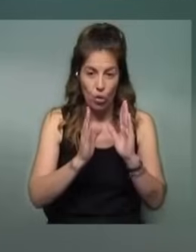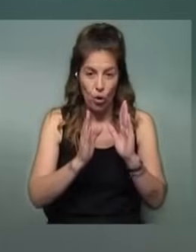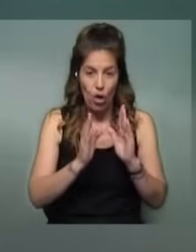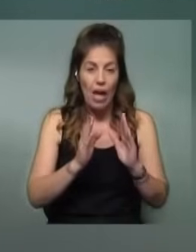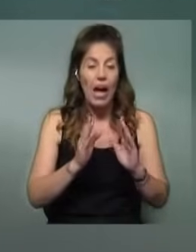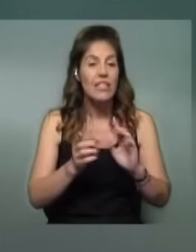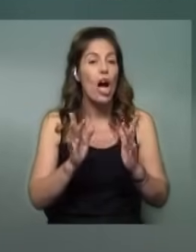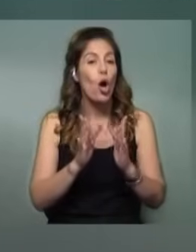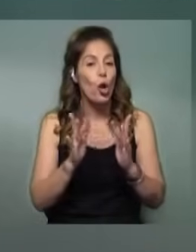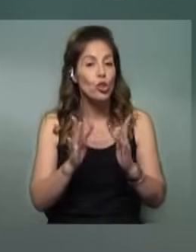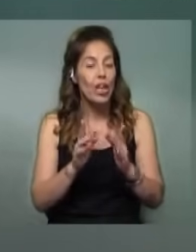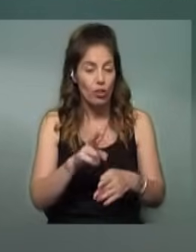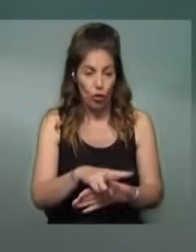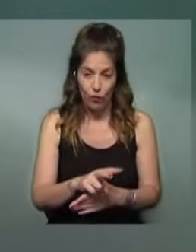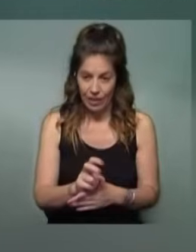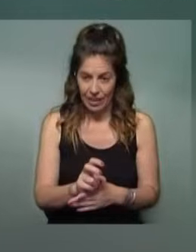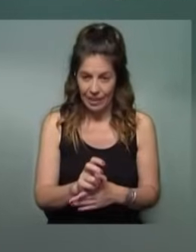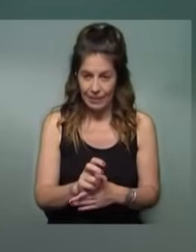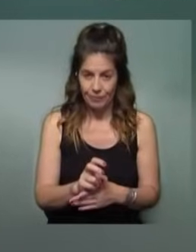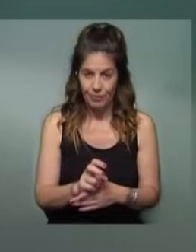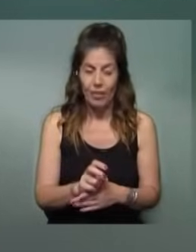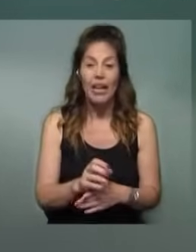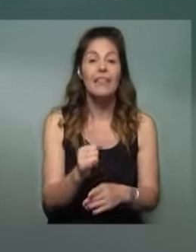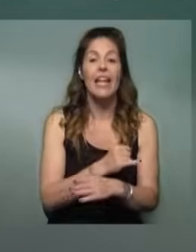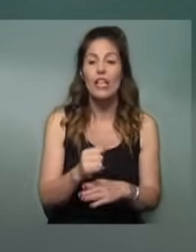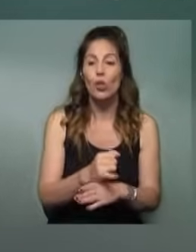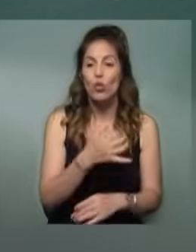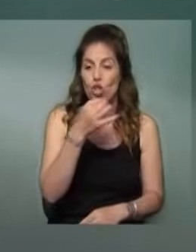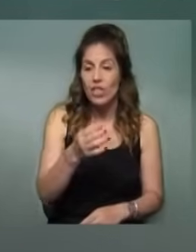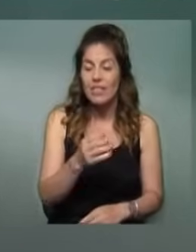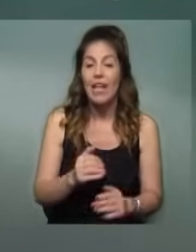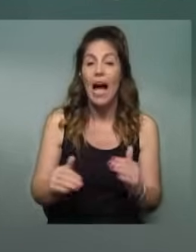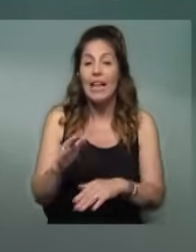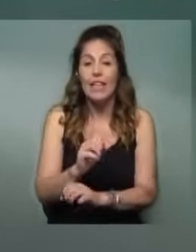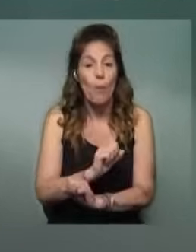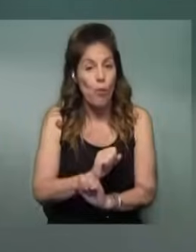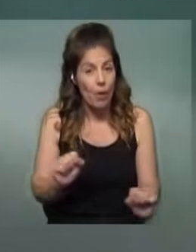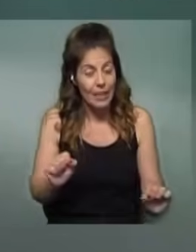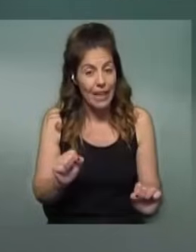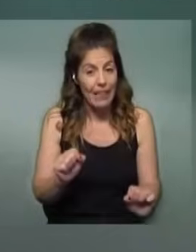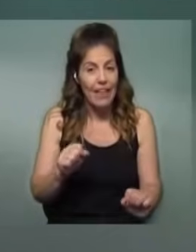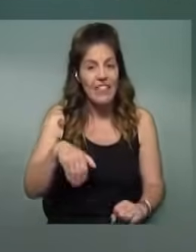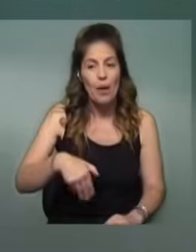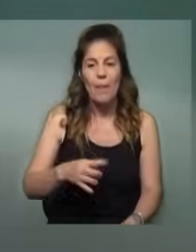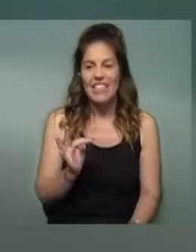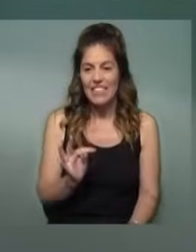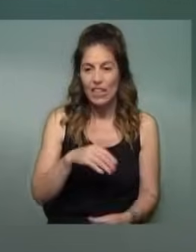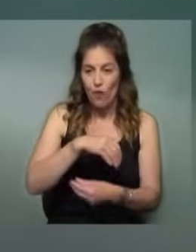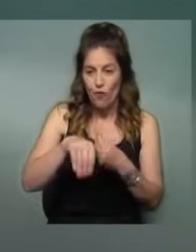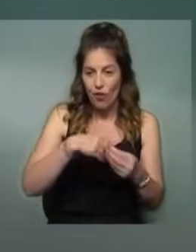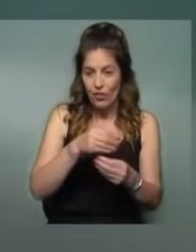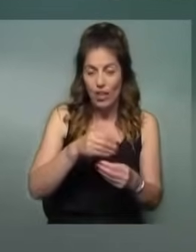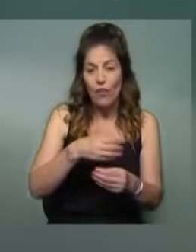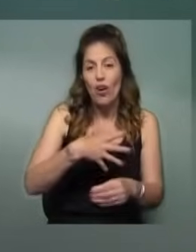haya mantenido contactos con Fiscales desde el organismo se afirmó que hay altas probabilidades de que narcotraficante y su familia sean